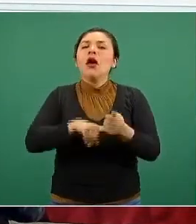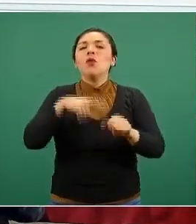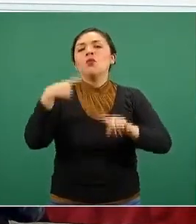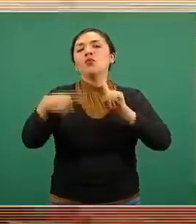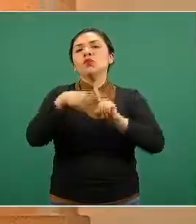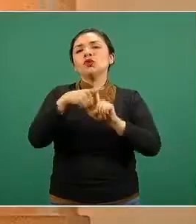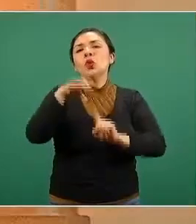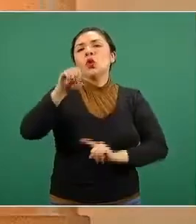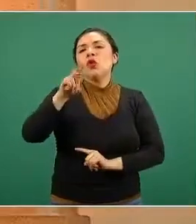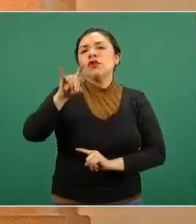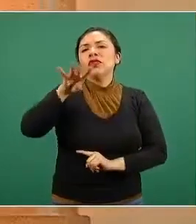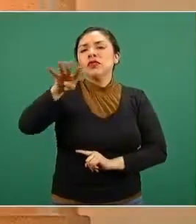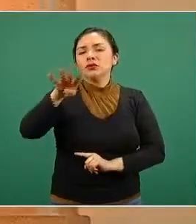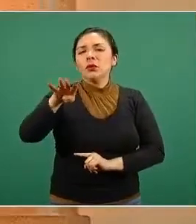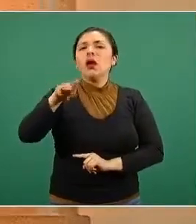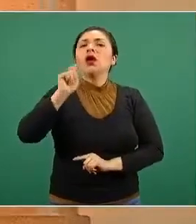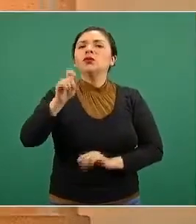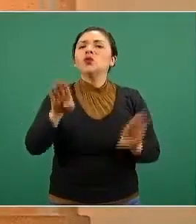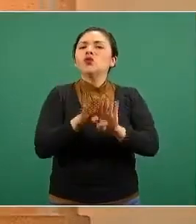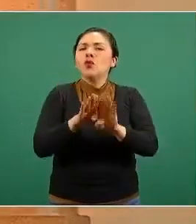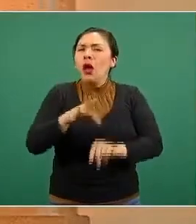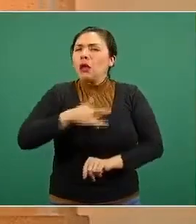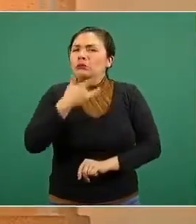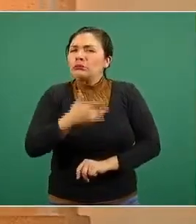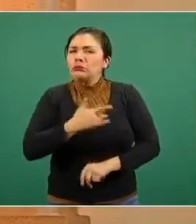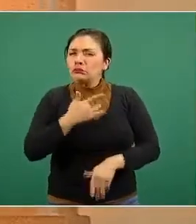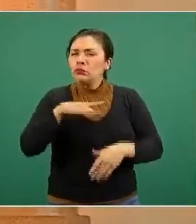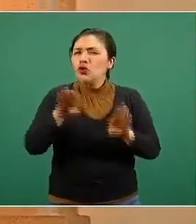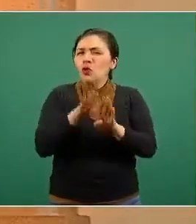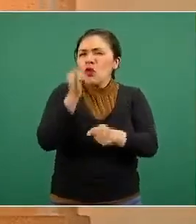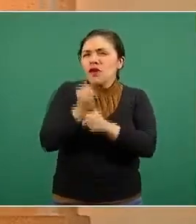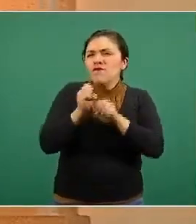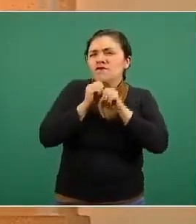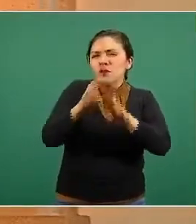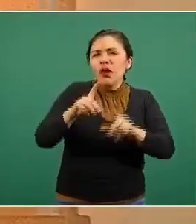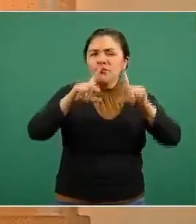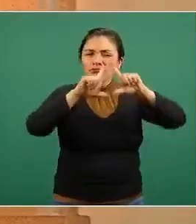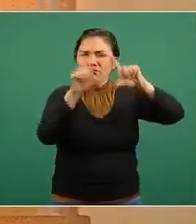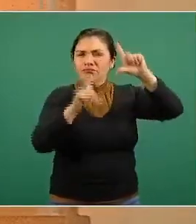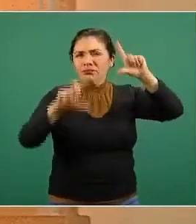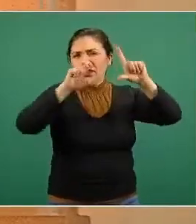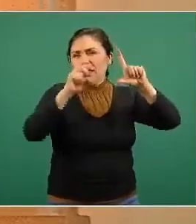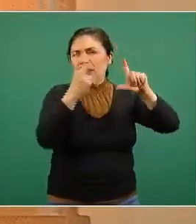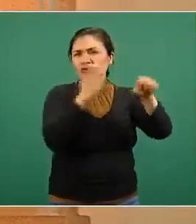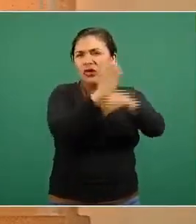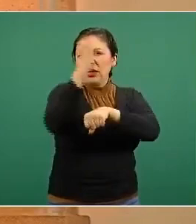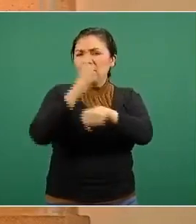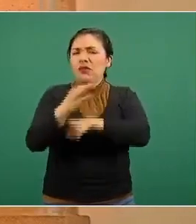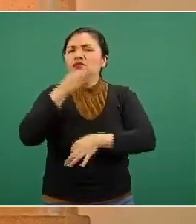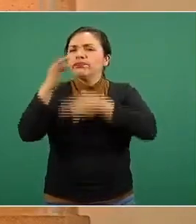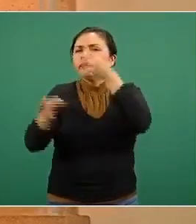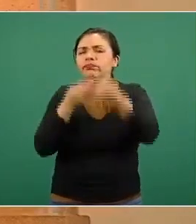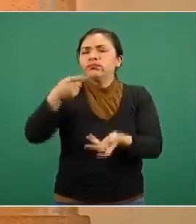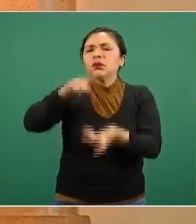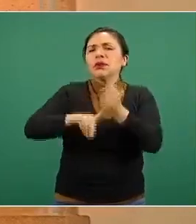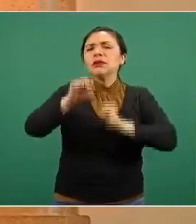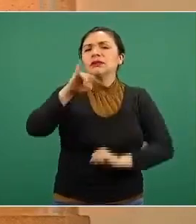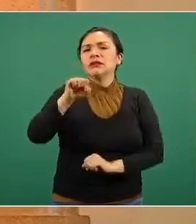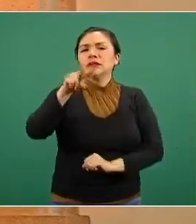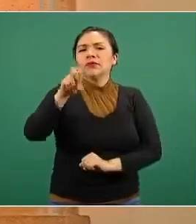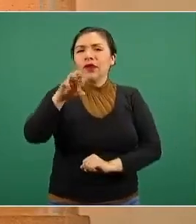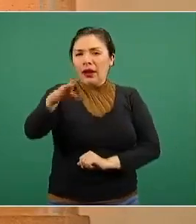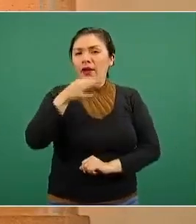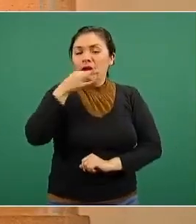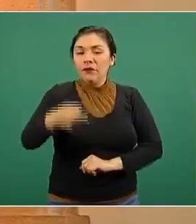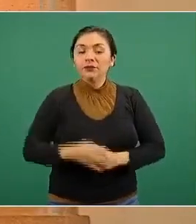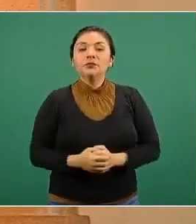COVID-19 estimados en base a la herramienta informática donde las 32 entidades federativas notifican, que es el CISBER.